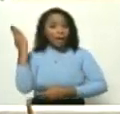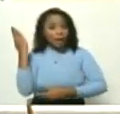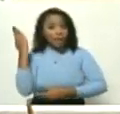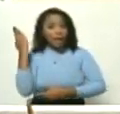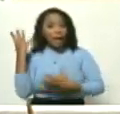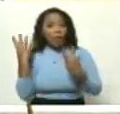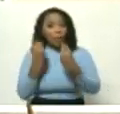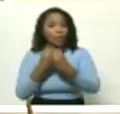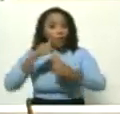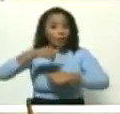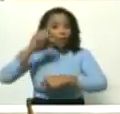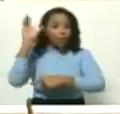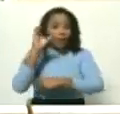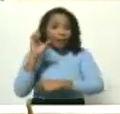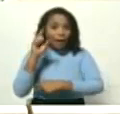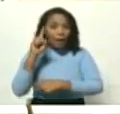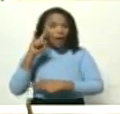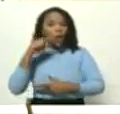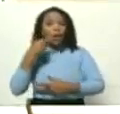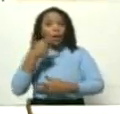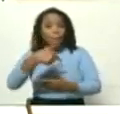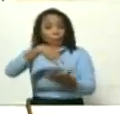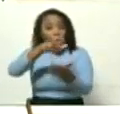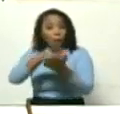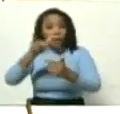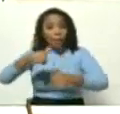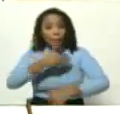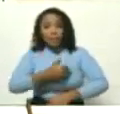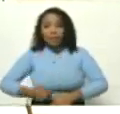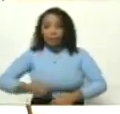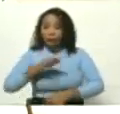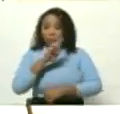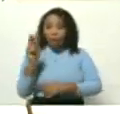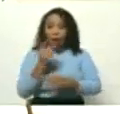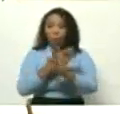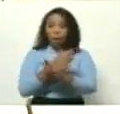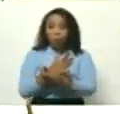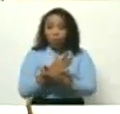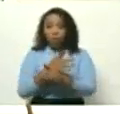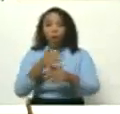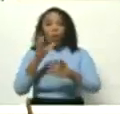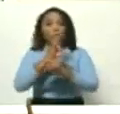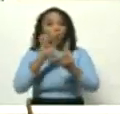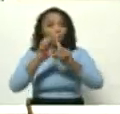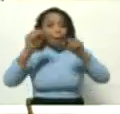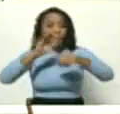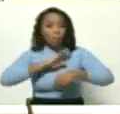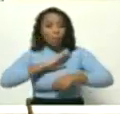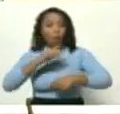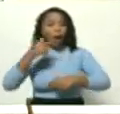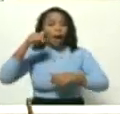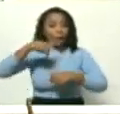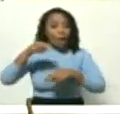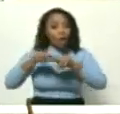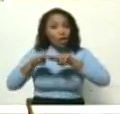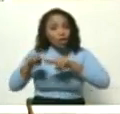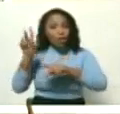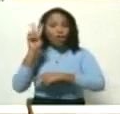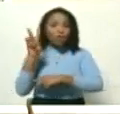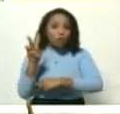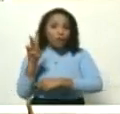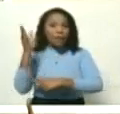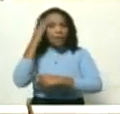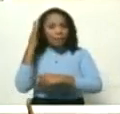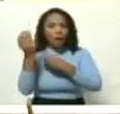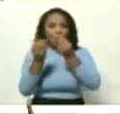de Caracas, y lo que ha aprobado el presidente de la República, bueno, juegos tradicionales para los más pequeños de la casa. Vuelve el trompo, la perinola, el